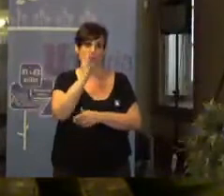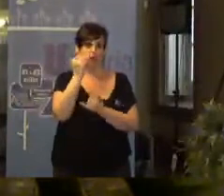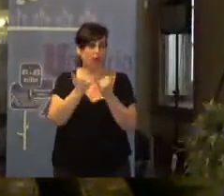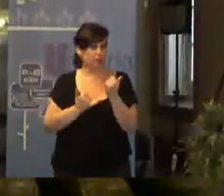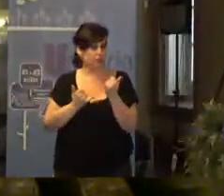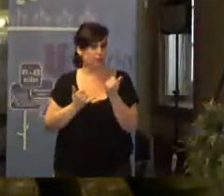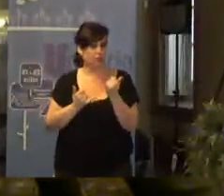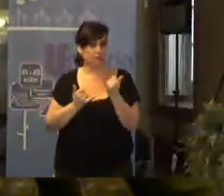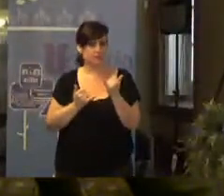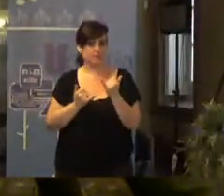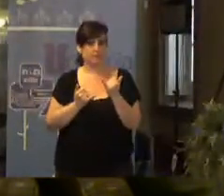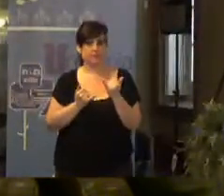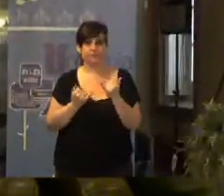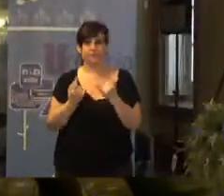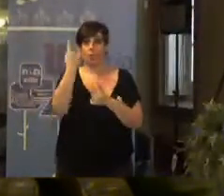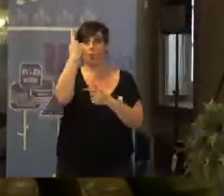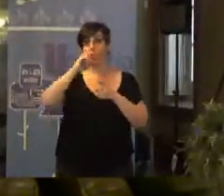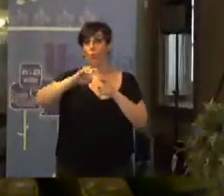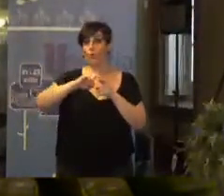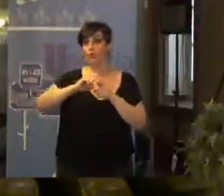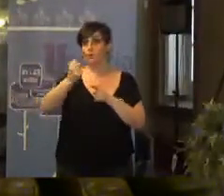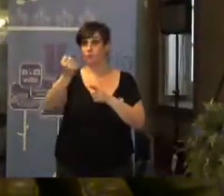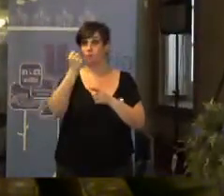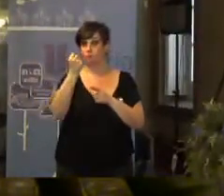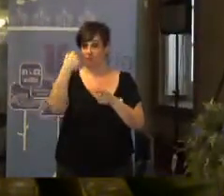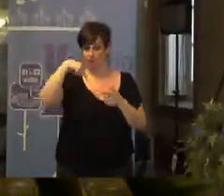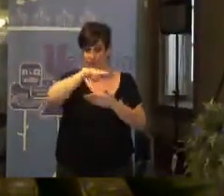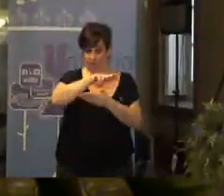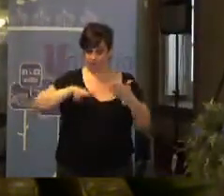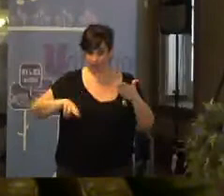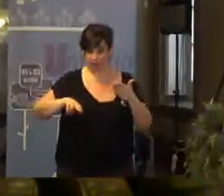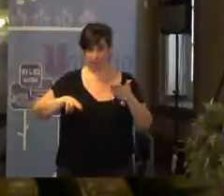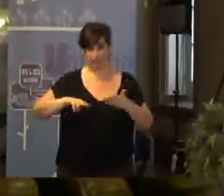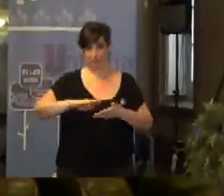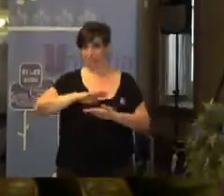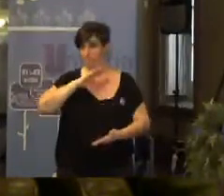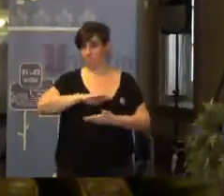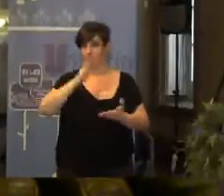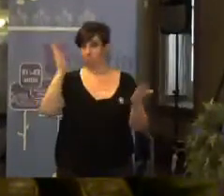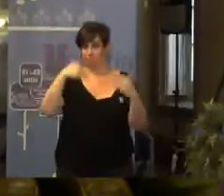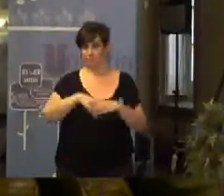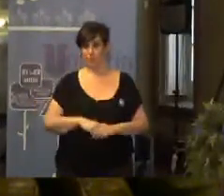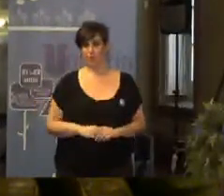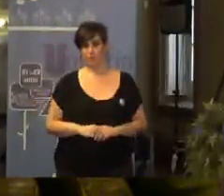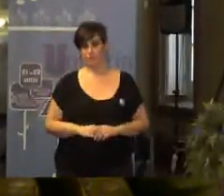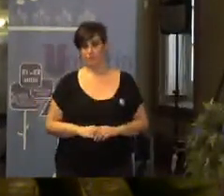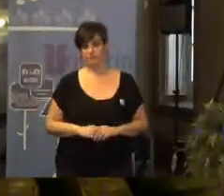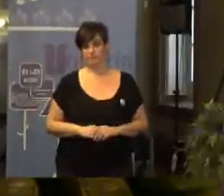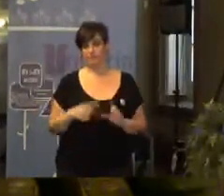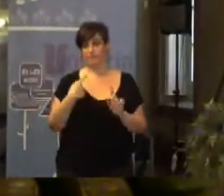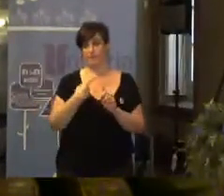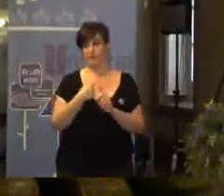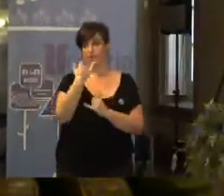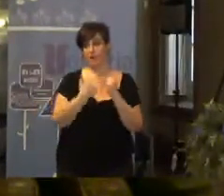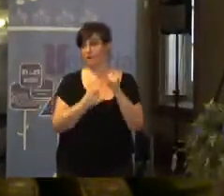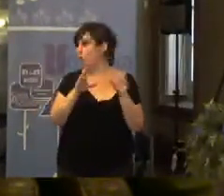únicamente un tipo de forzas non serán capaces en Galicia e porque creo ademais que perseguen o mesmo. Non